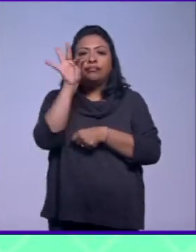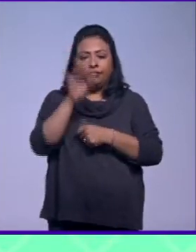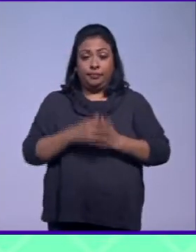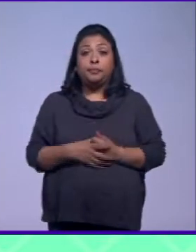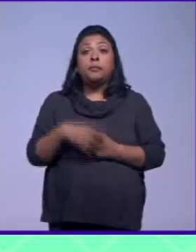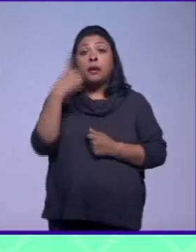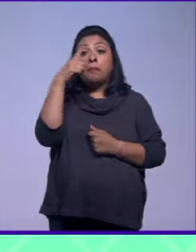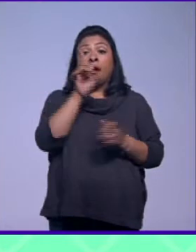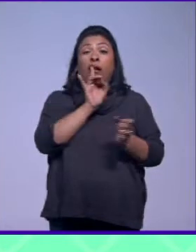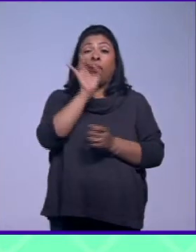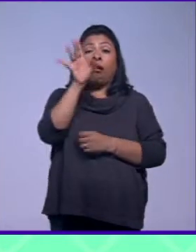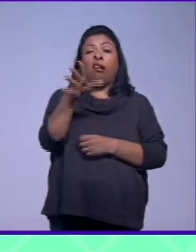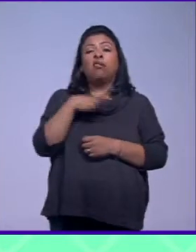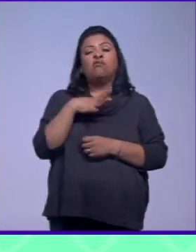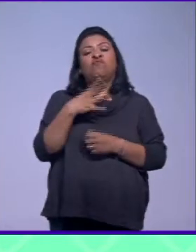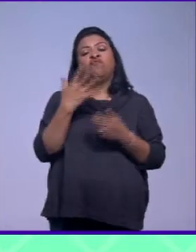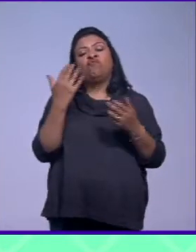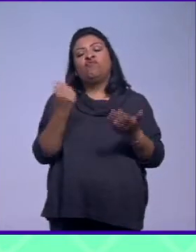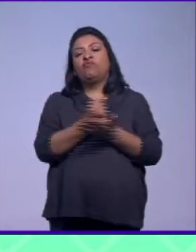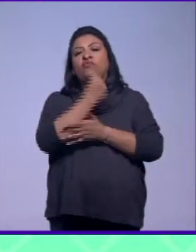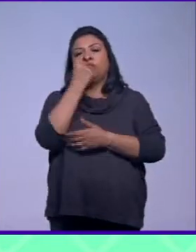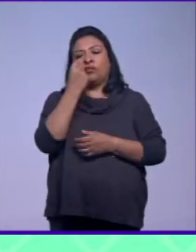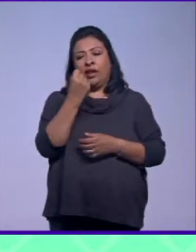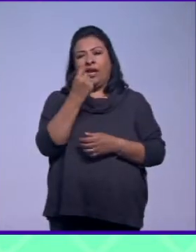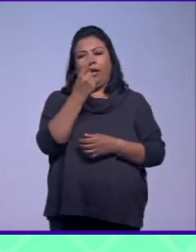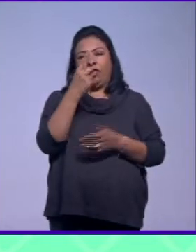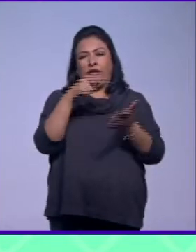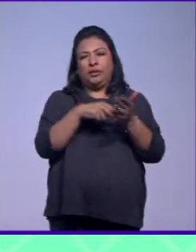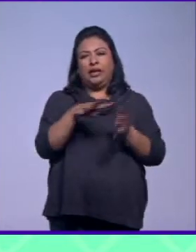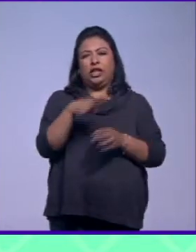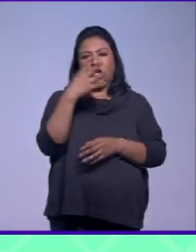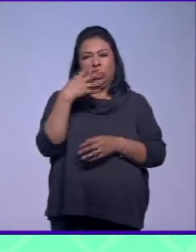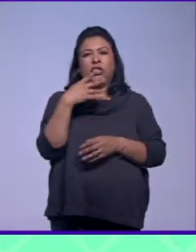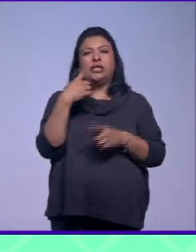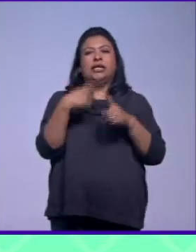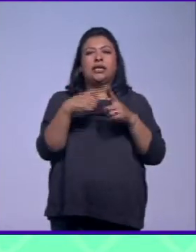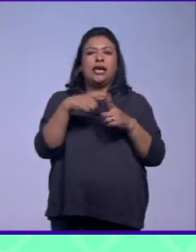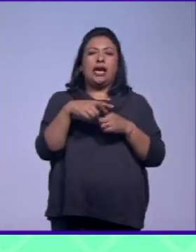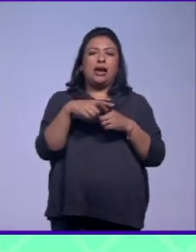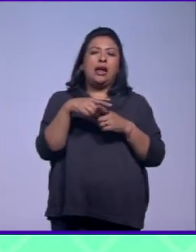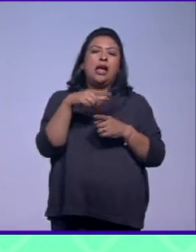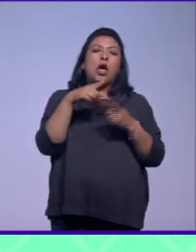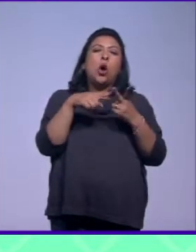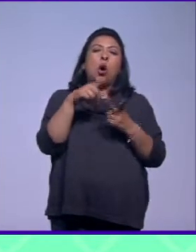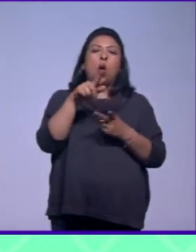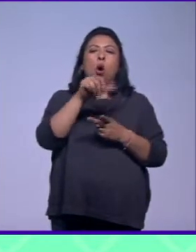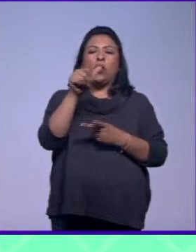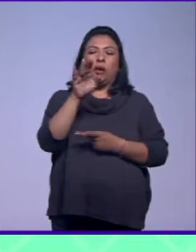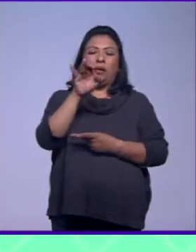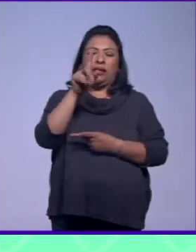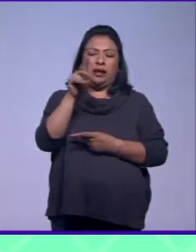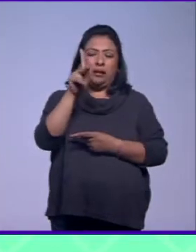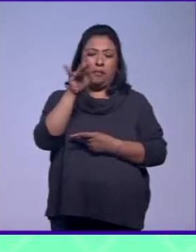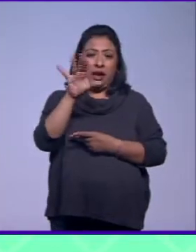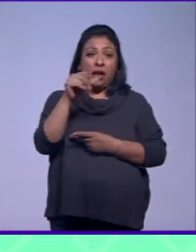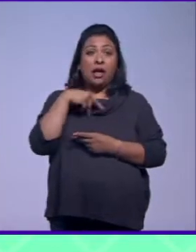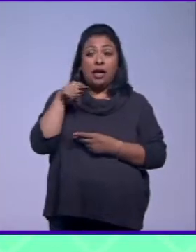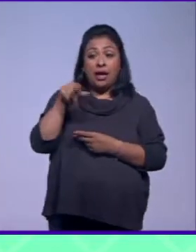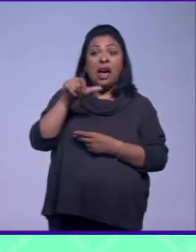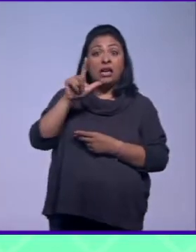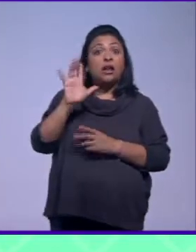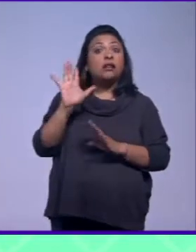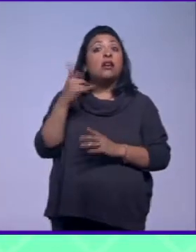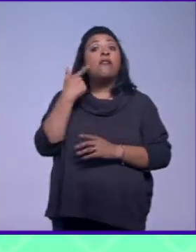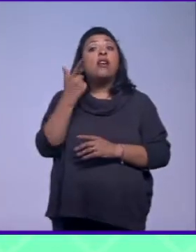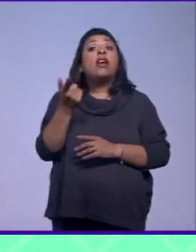para superar la decepción que causaron en brasil-2014 el conejillo de indias madame si va o la piraña británica pele aquiles ya se